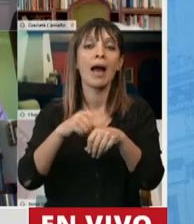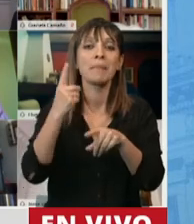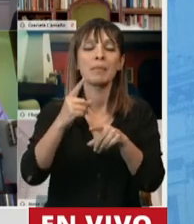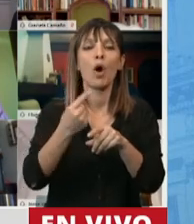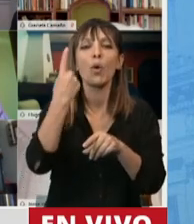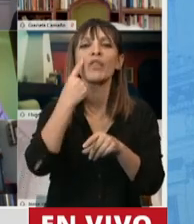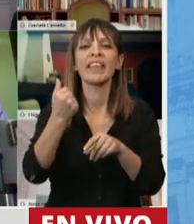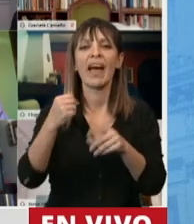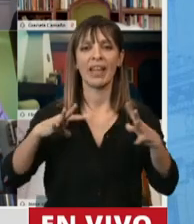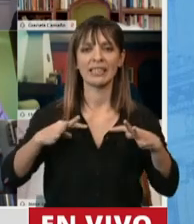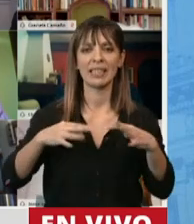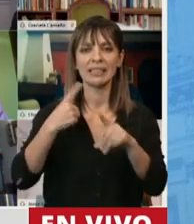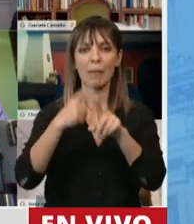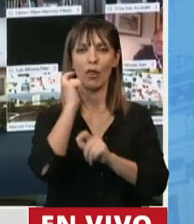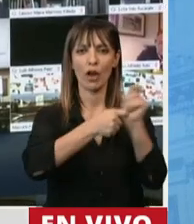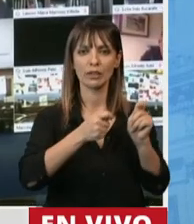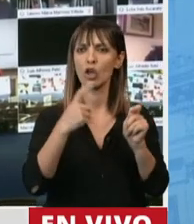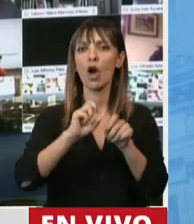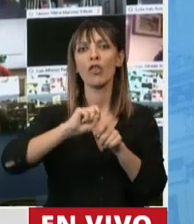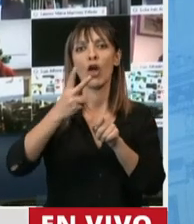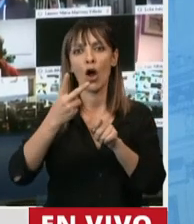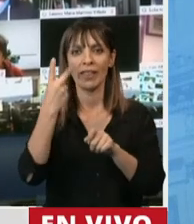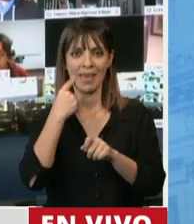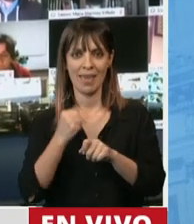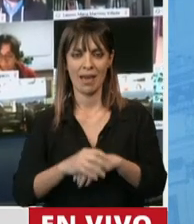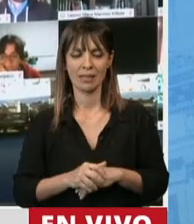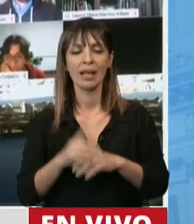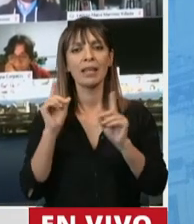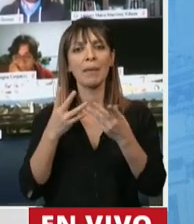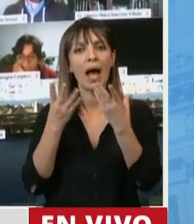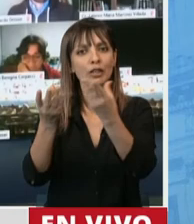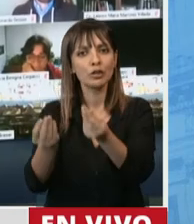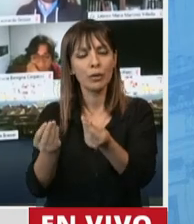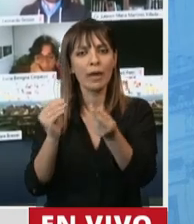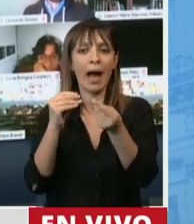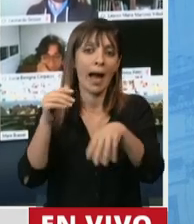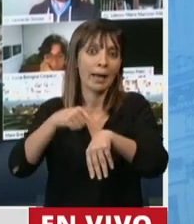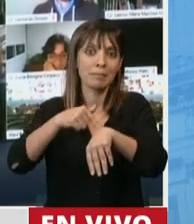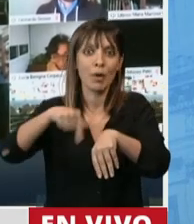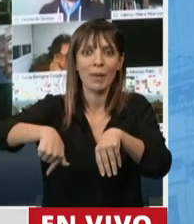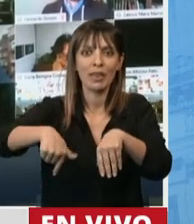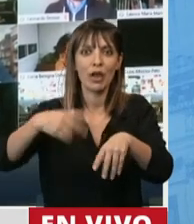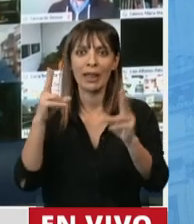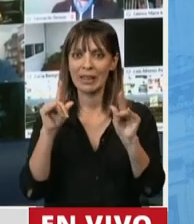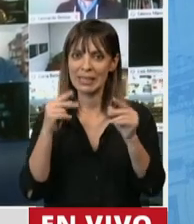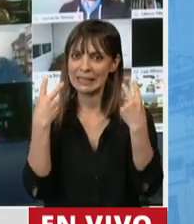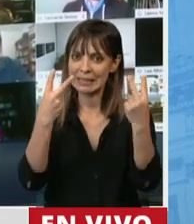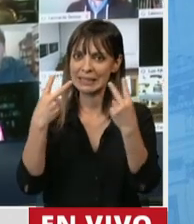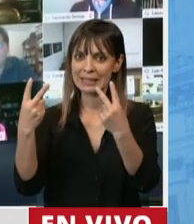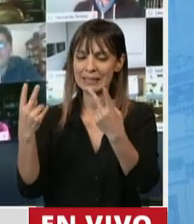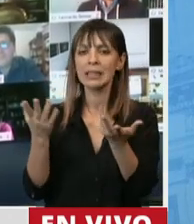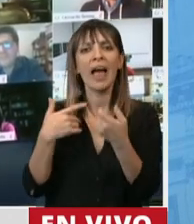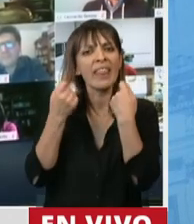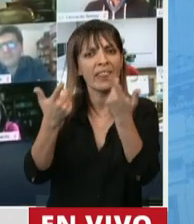días del día habitual para la donación de sangre, ayuda al traslado del paciente en estas épocas en donde